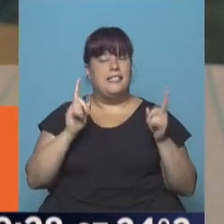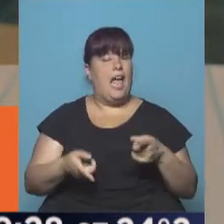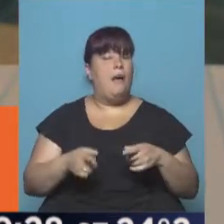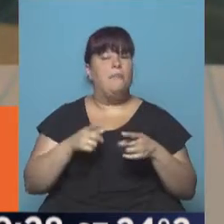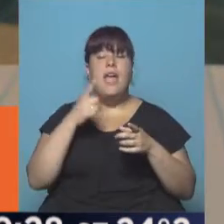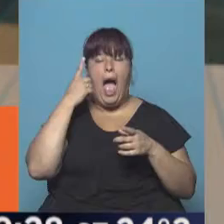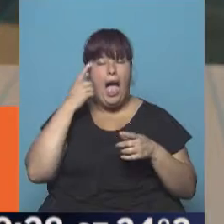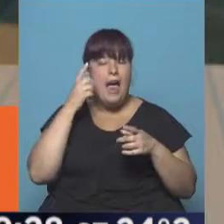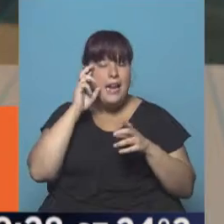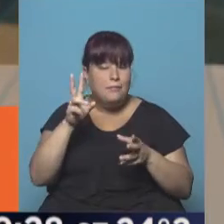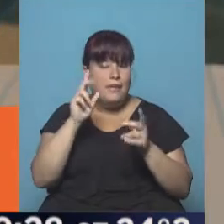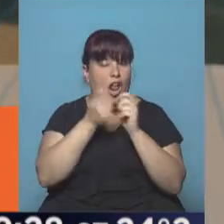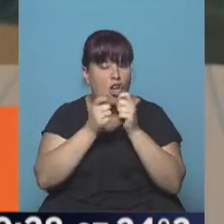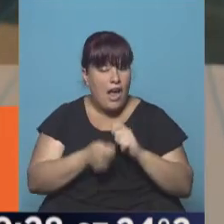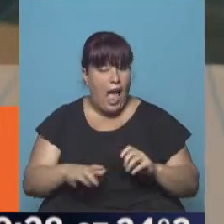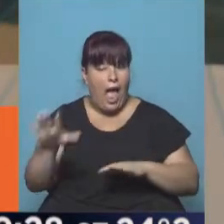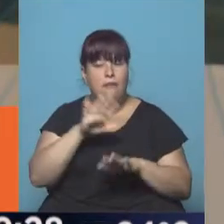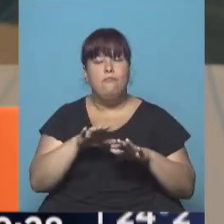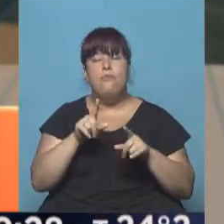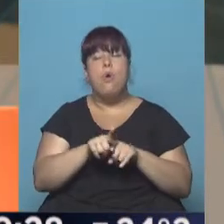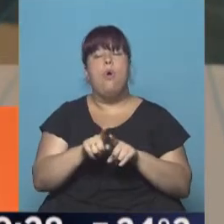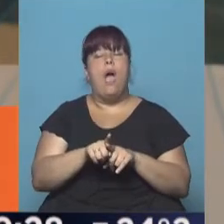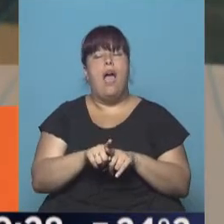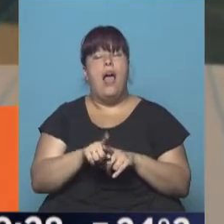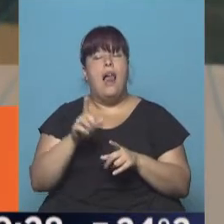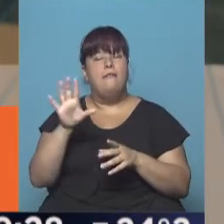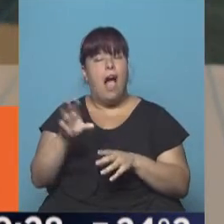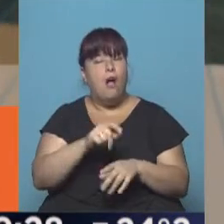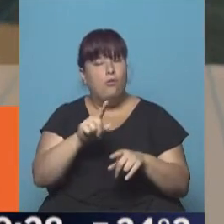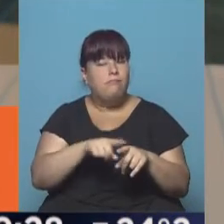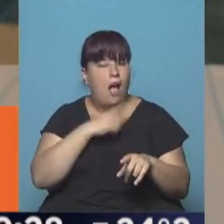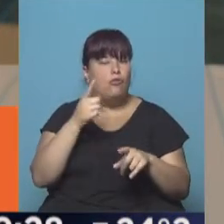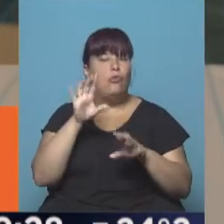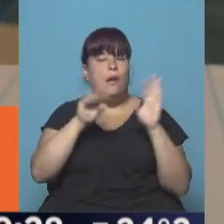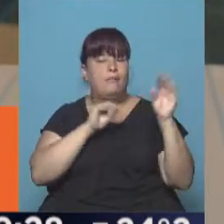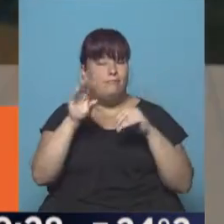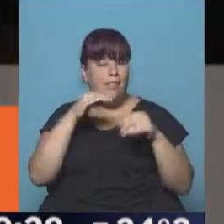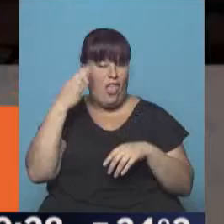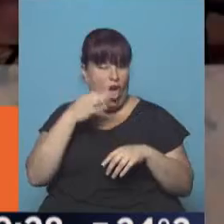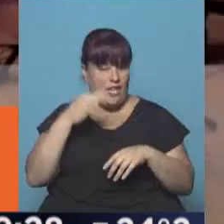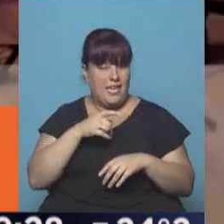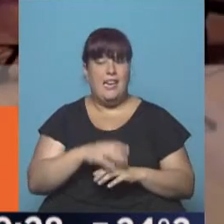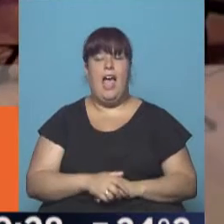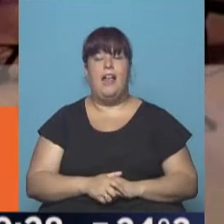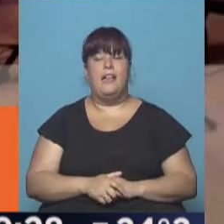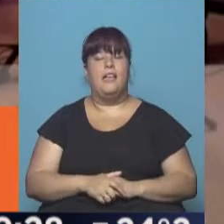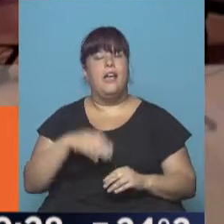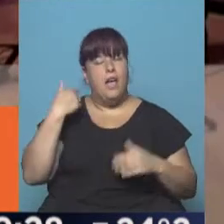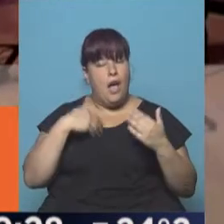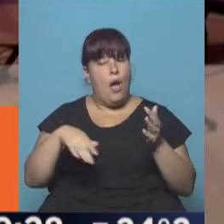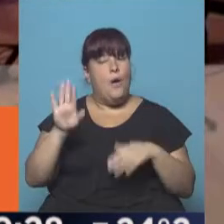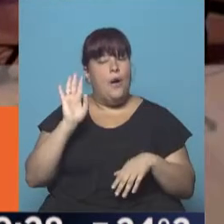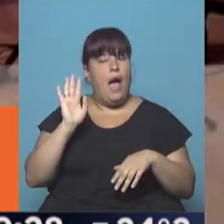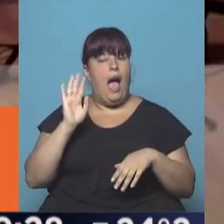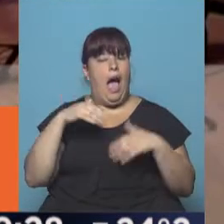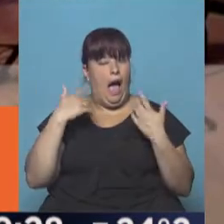los arreglos, se hicieron, digamos, una adaptación, adaptaciones de los arreglos originales. Vamos a